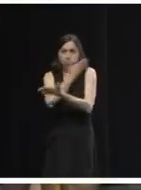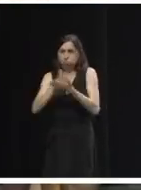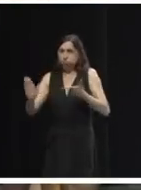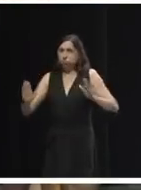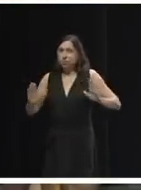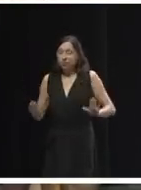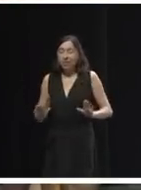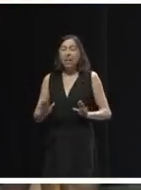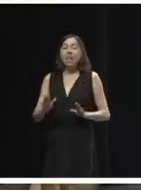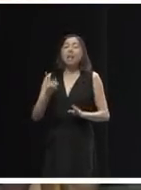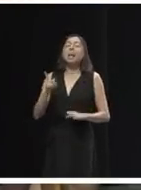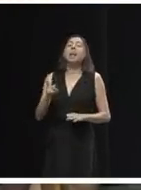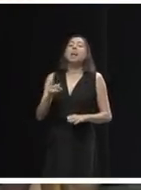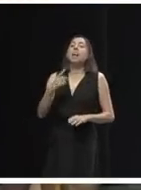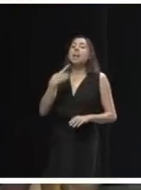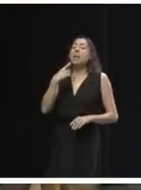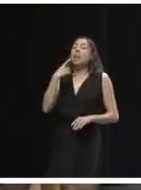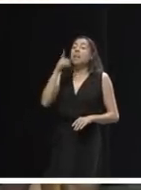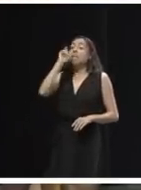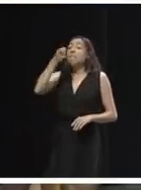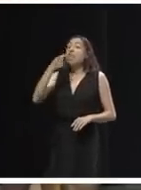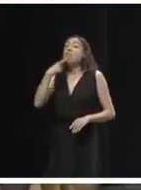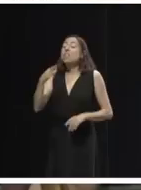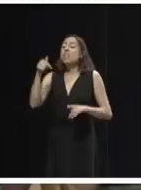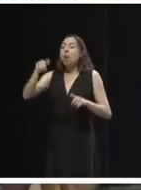Dice el señor Feijóo hoy, en una entrevista,